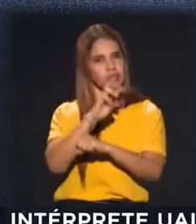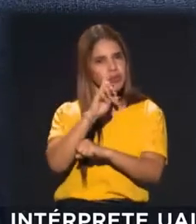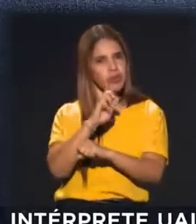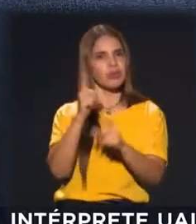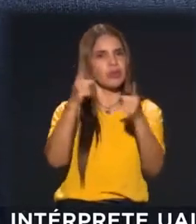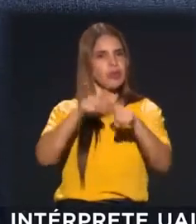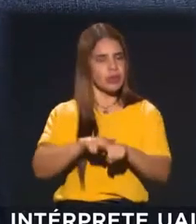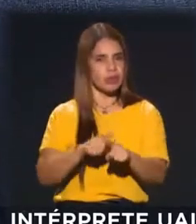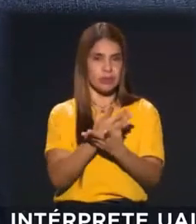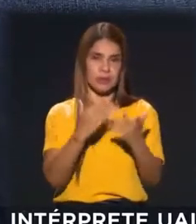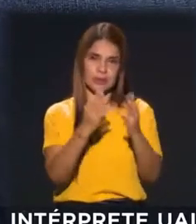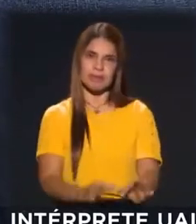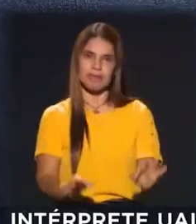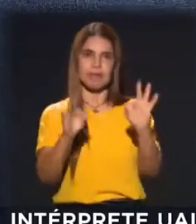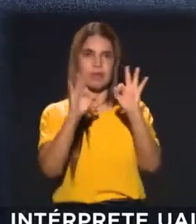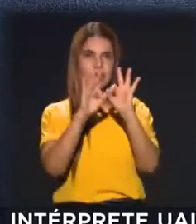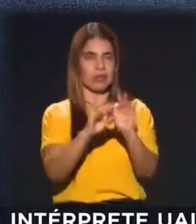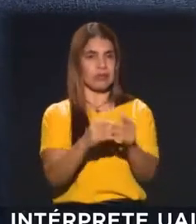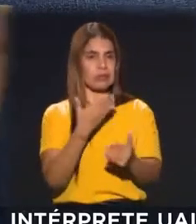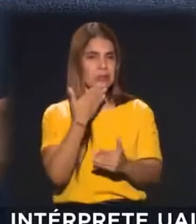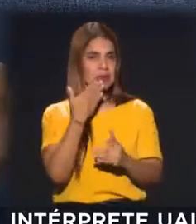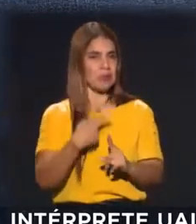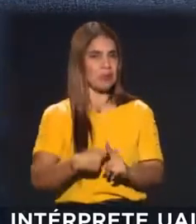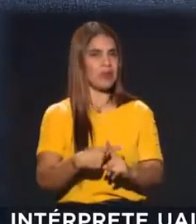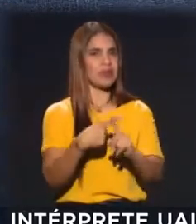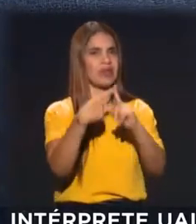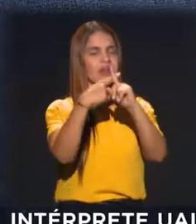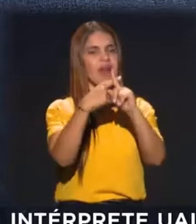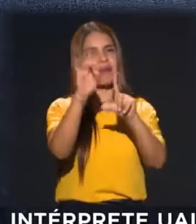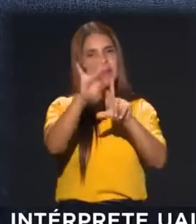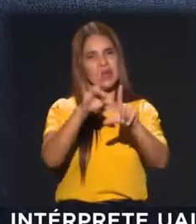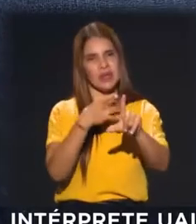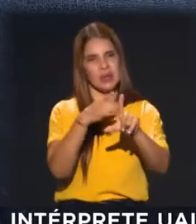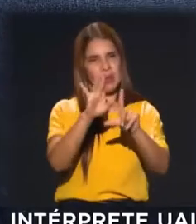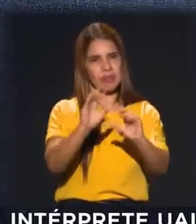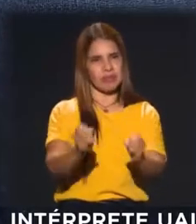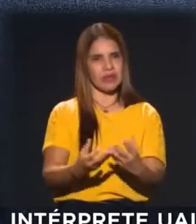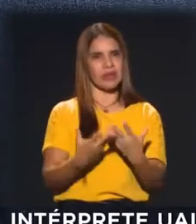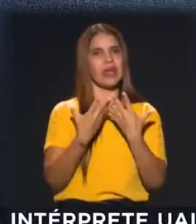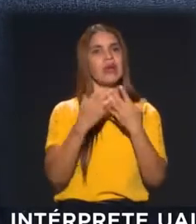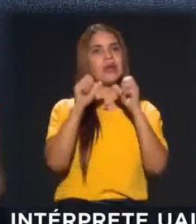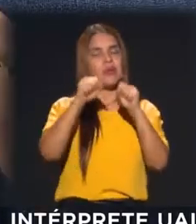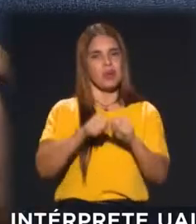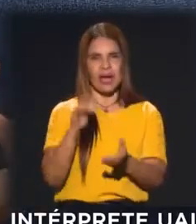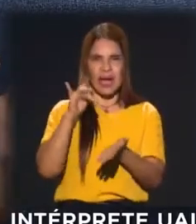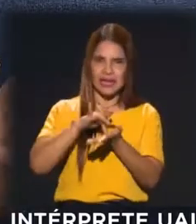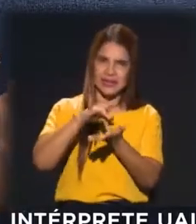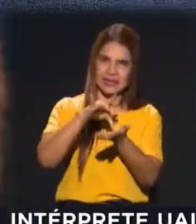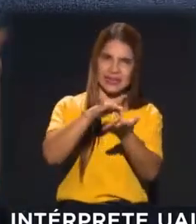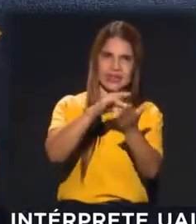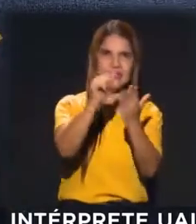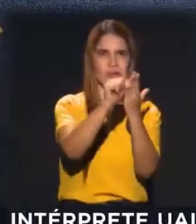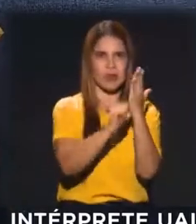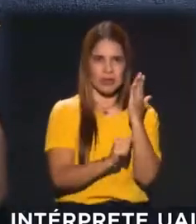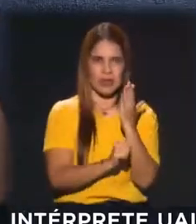Y también hay una cosa muy, muy buena que nos trajo también como esta virtualidad, y es que vamos a poder asistir a toda la programación.